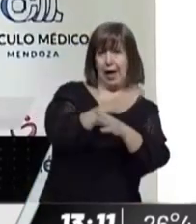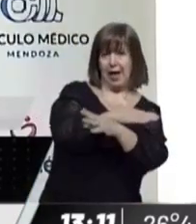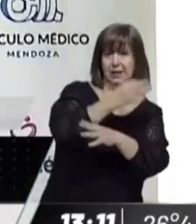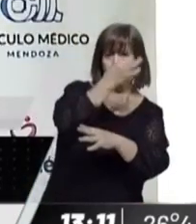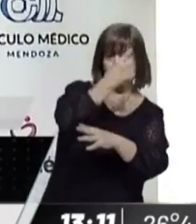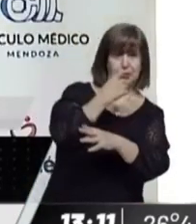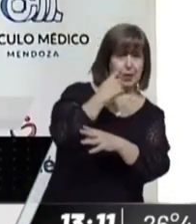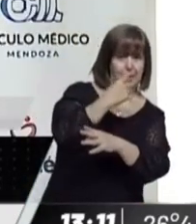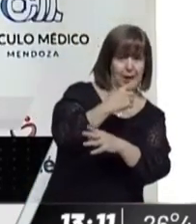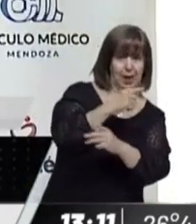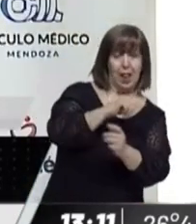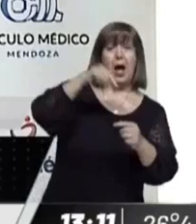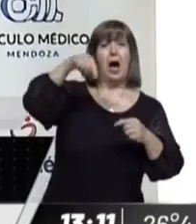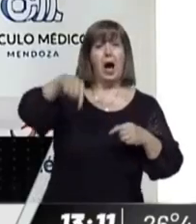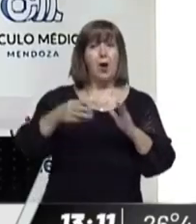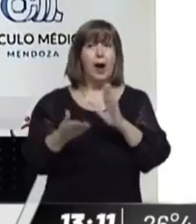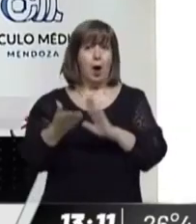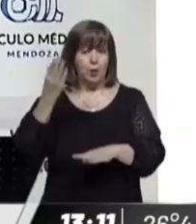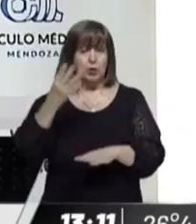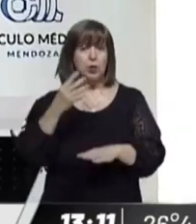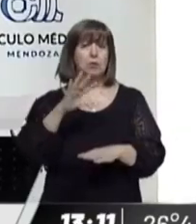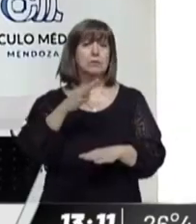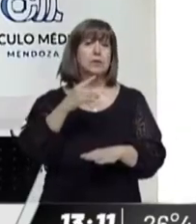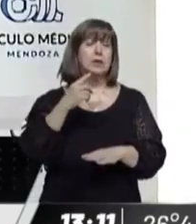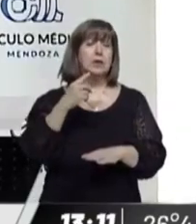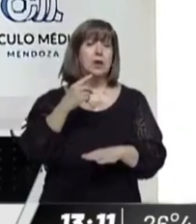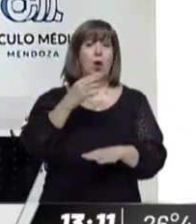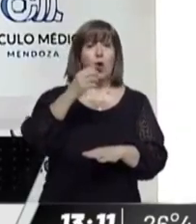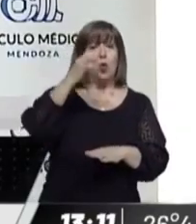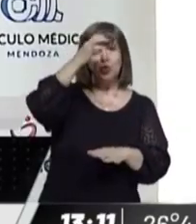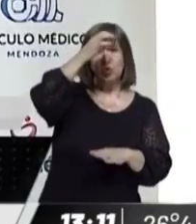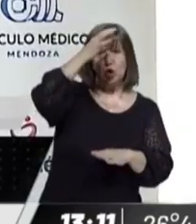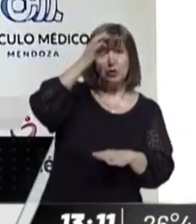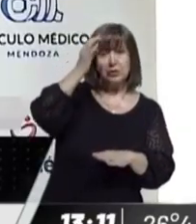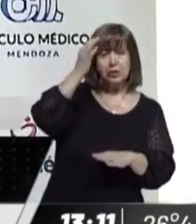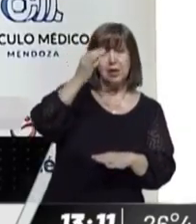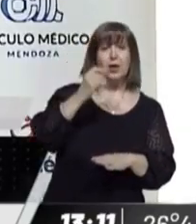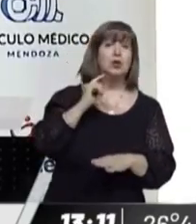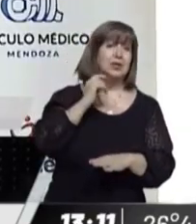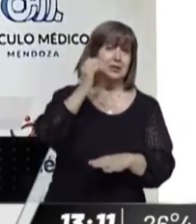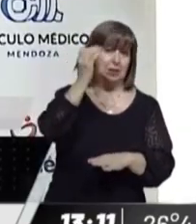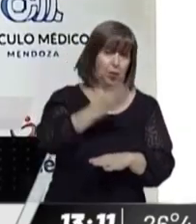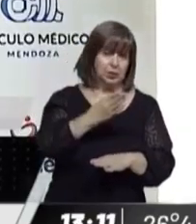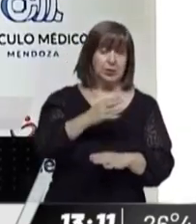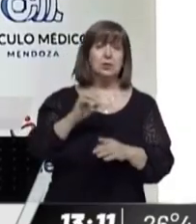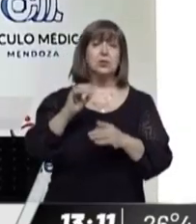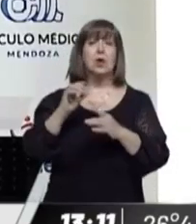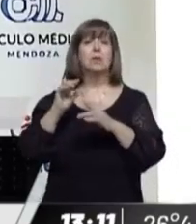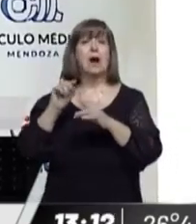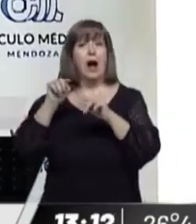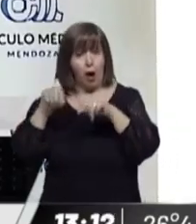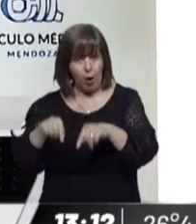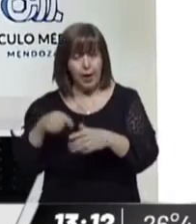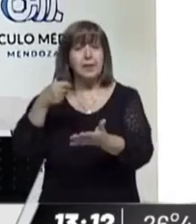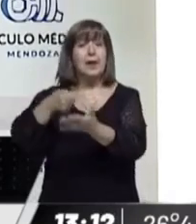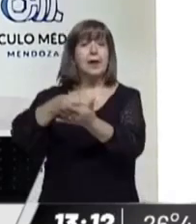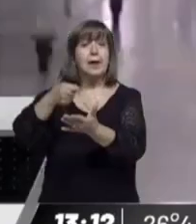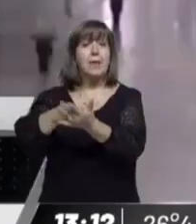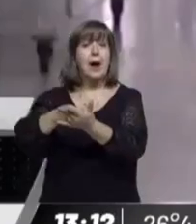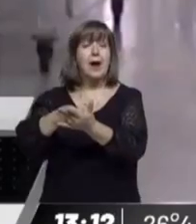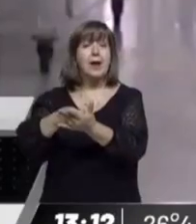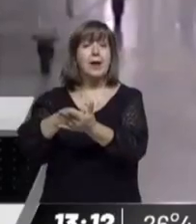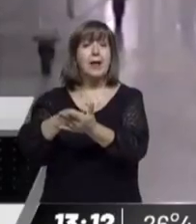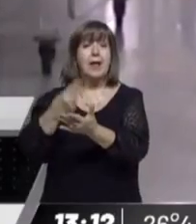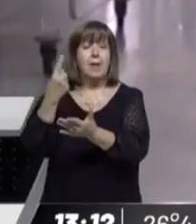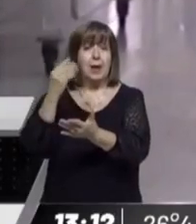pesos y ahora aumentó aproximadamente un 12 a un 13 por es decir que a partir